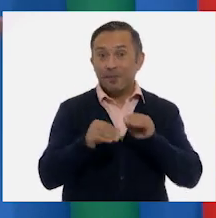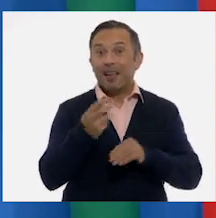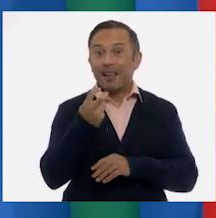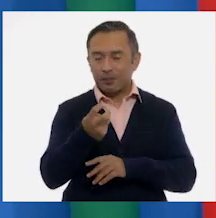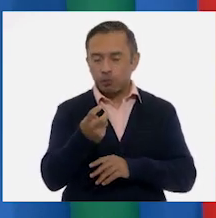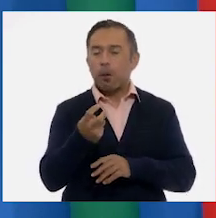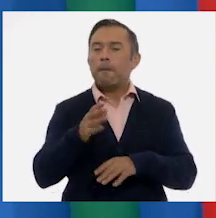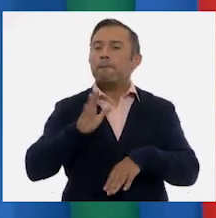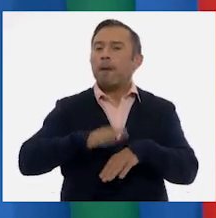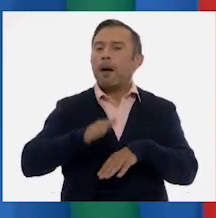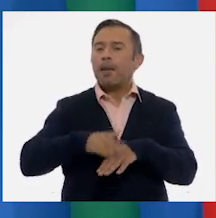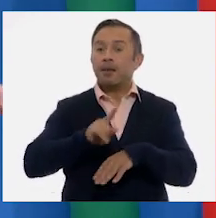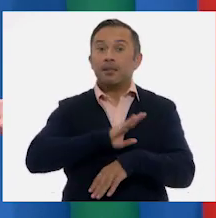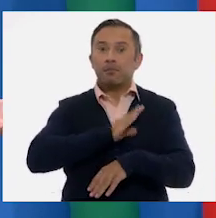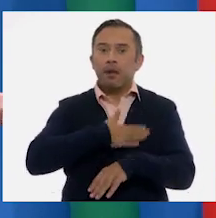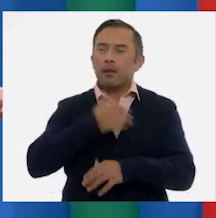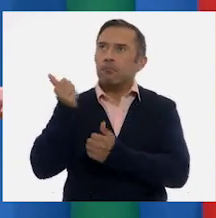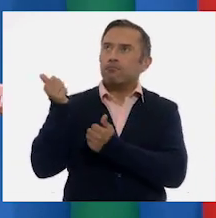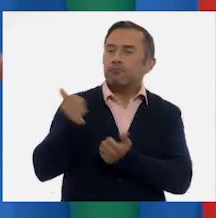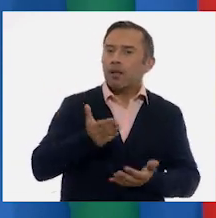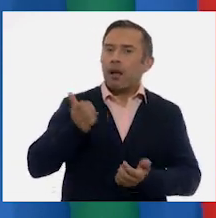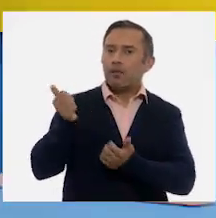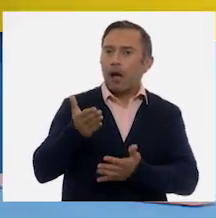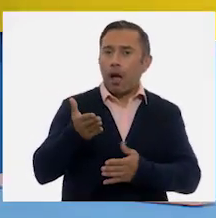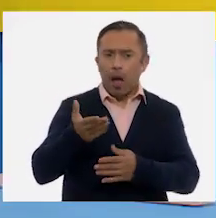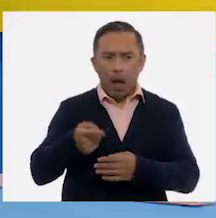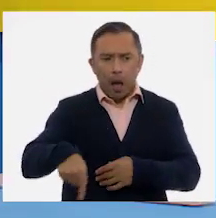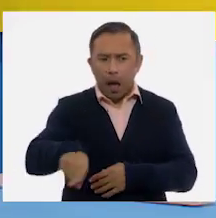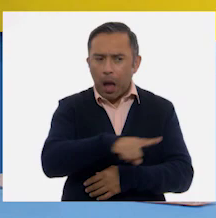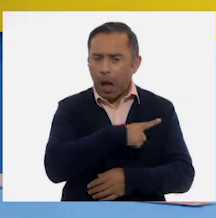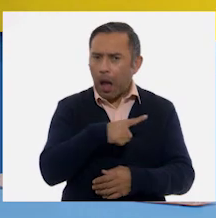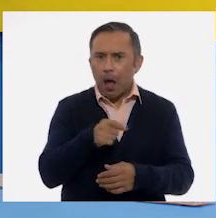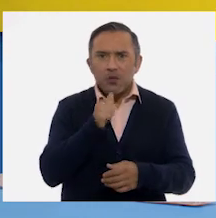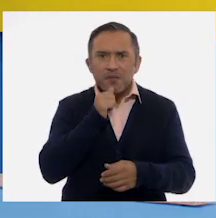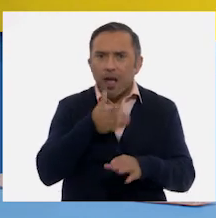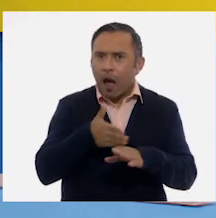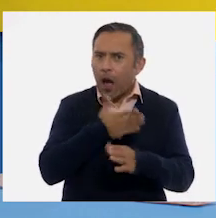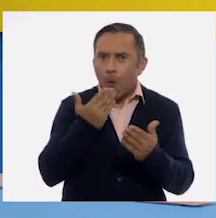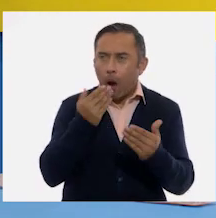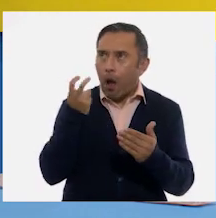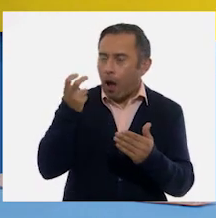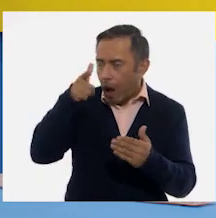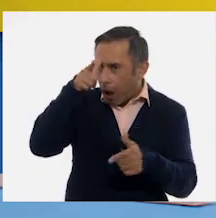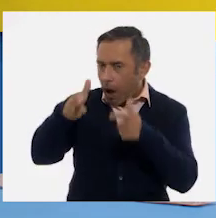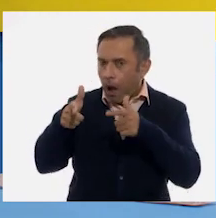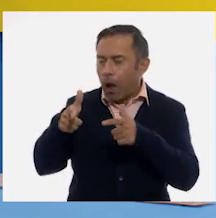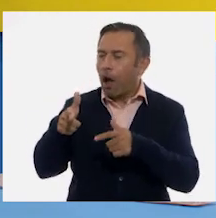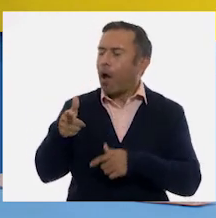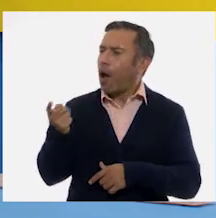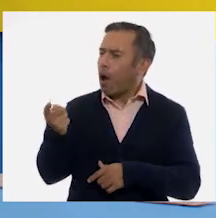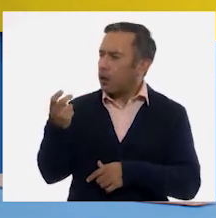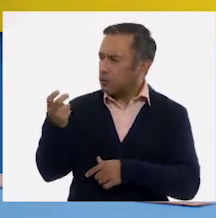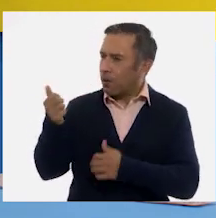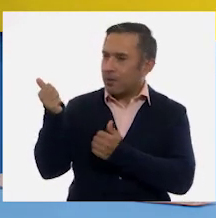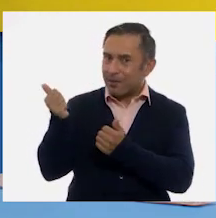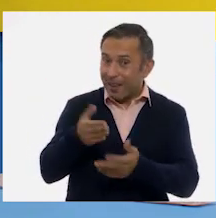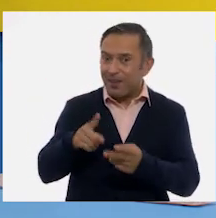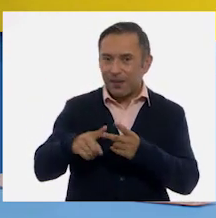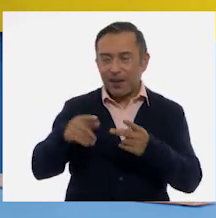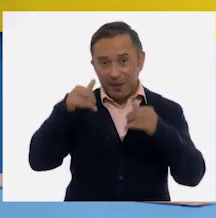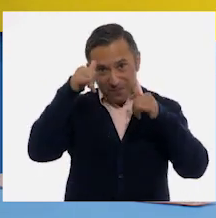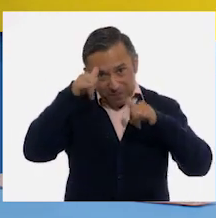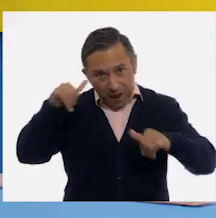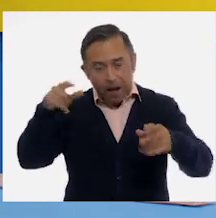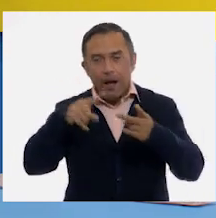traer muchas cosas de España que no había en estas tierras. Ah, entonces así fue como llegaron las vacas, los